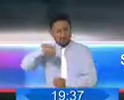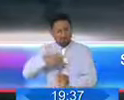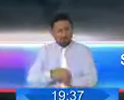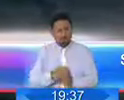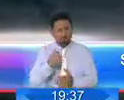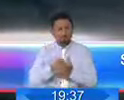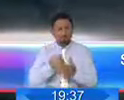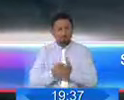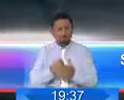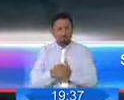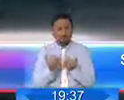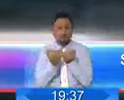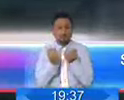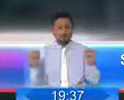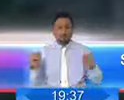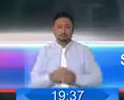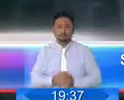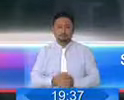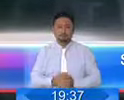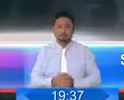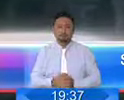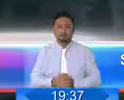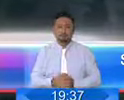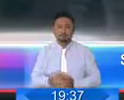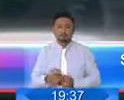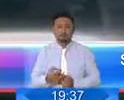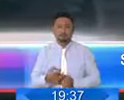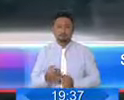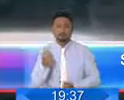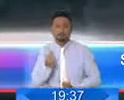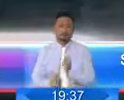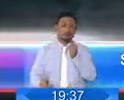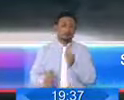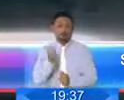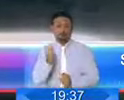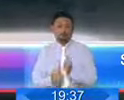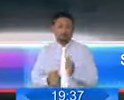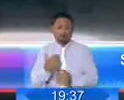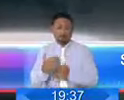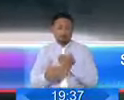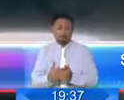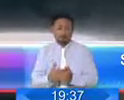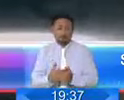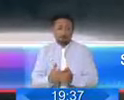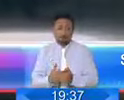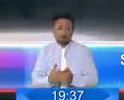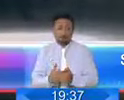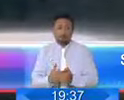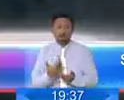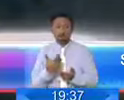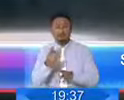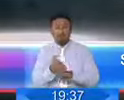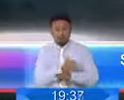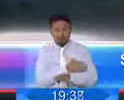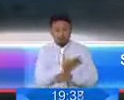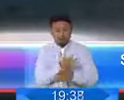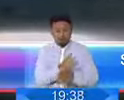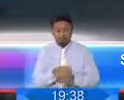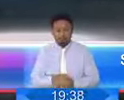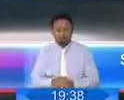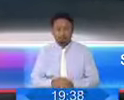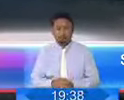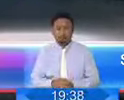la lucha de independencia. La fanfarria militar pasó hace varios pocos minutos nada